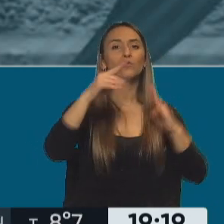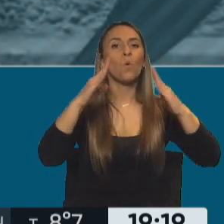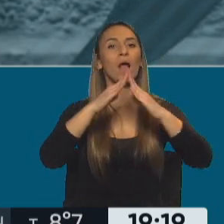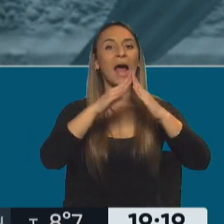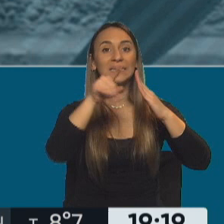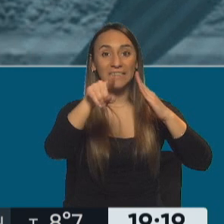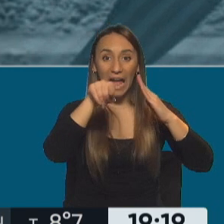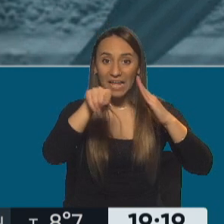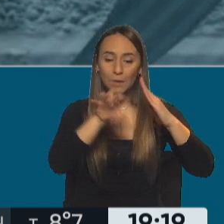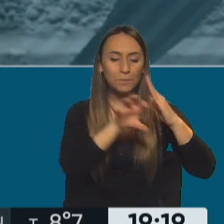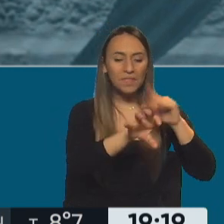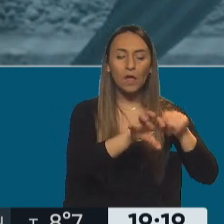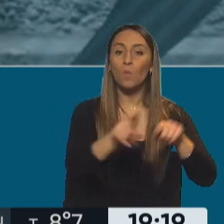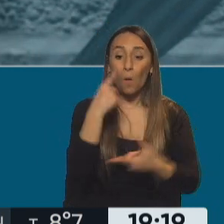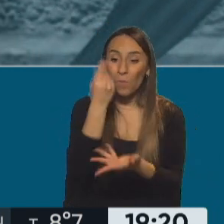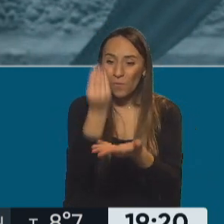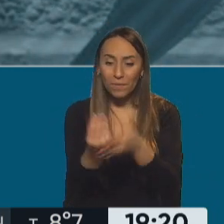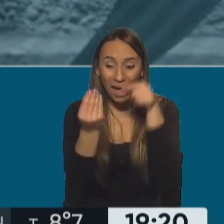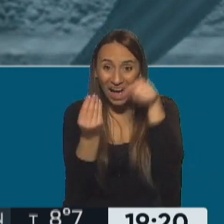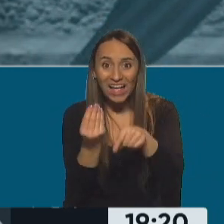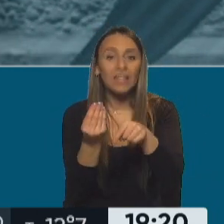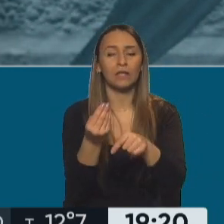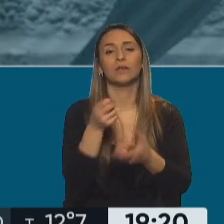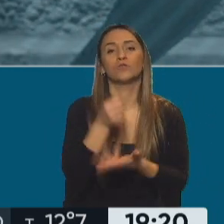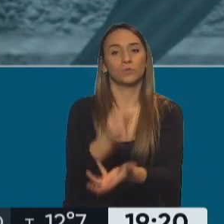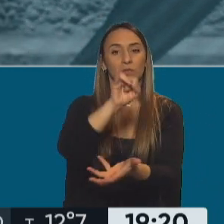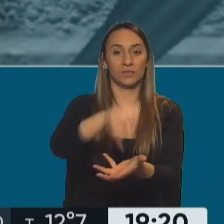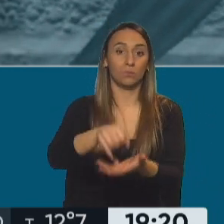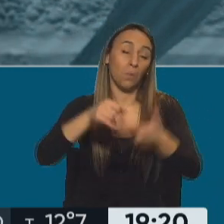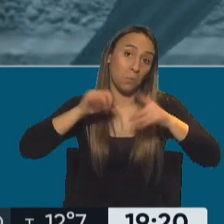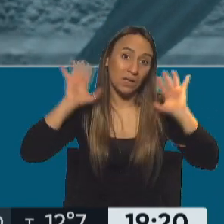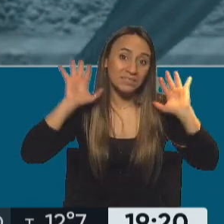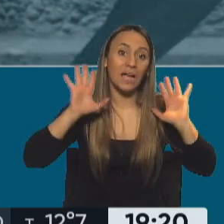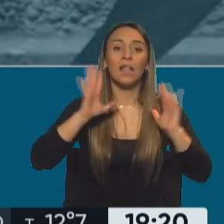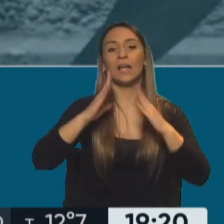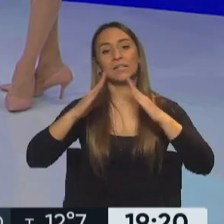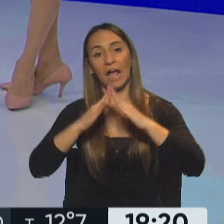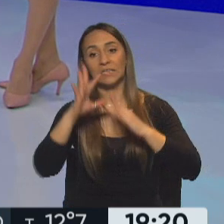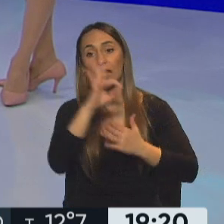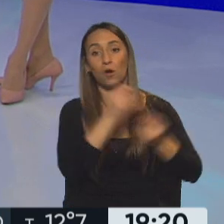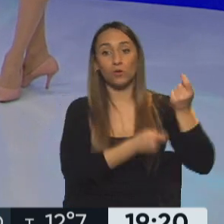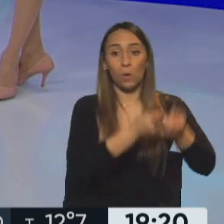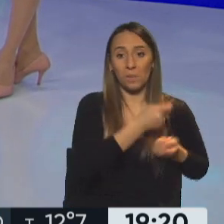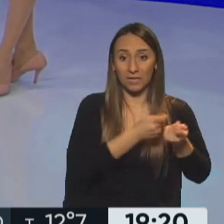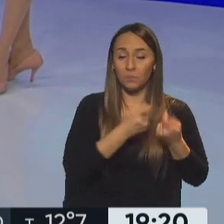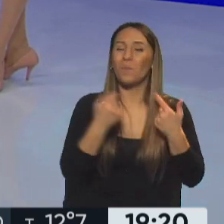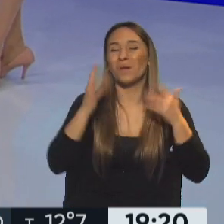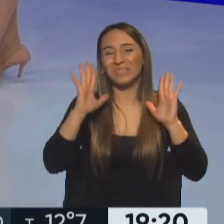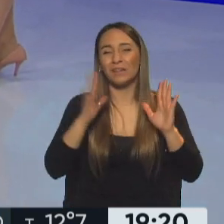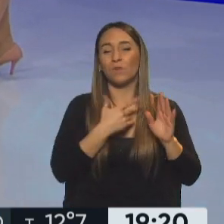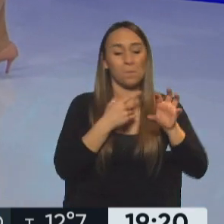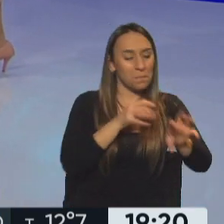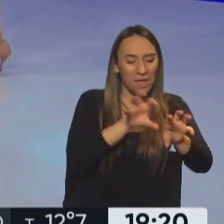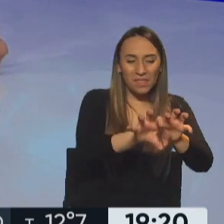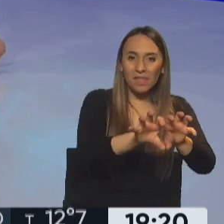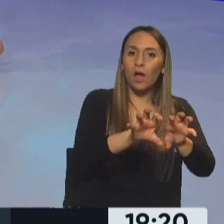¿Sí? Importante esto a tener en cuenta. Claro, porque puede ser residencial y comercial, ¿no? Por ejemplo. Claro, podés tener más de un medidor a tu nombre. Entonces, bueno,